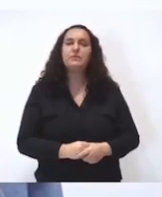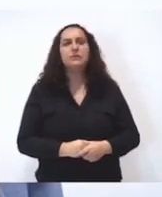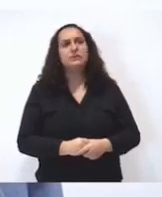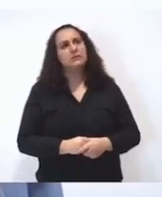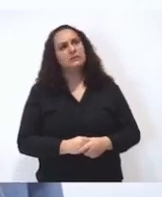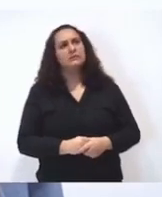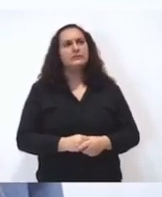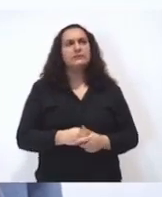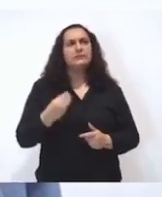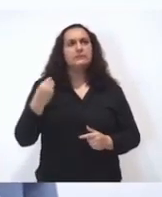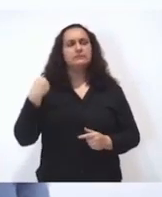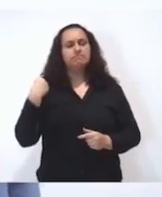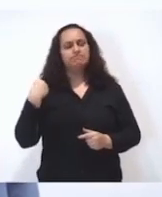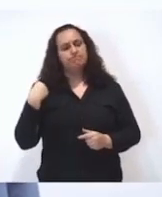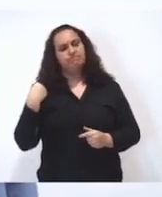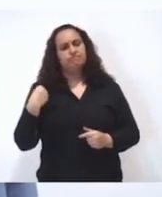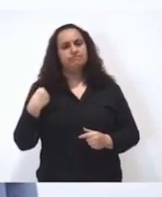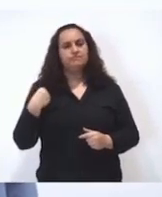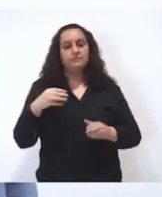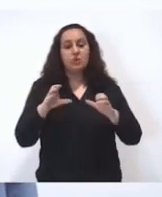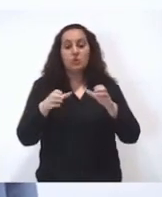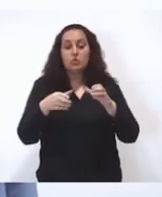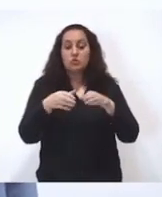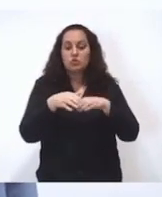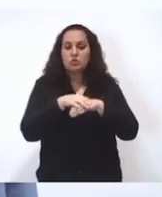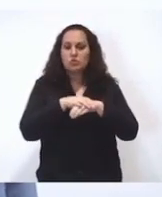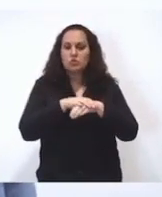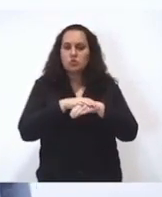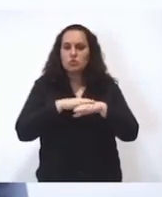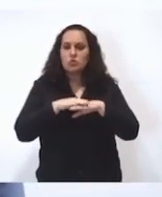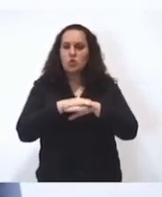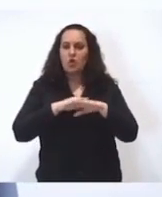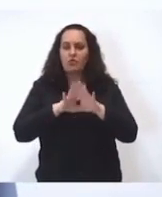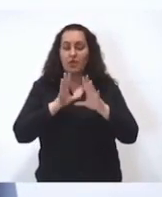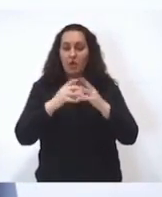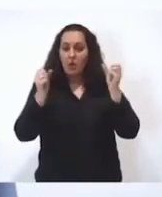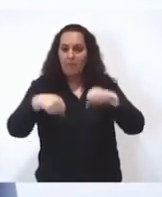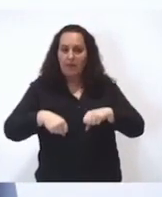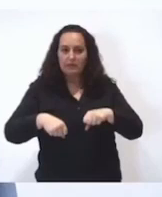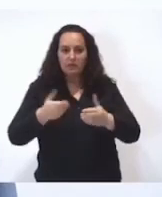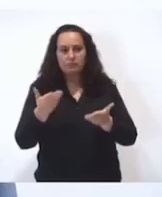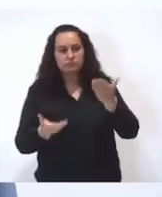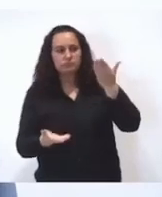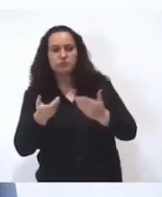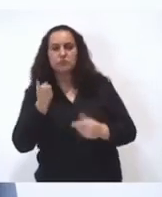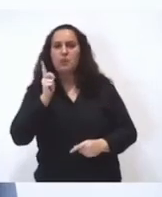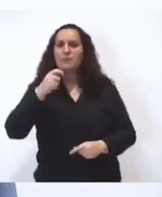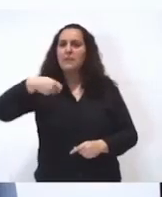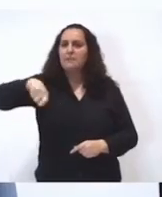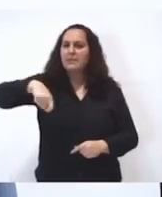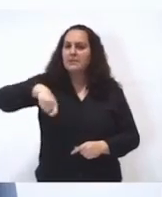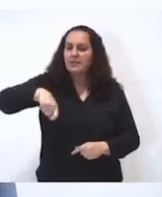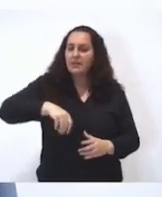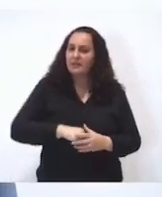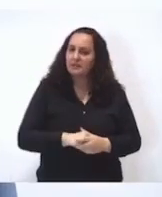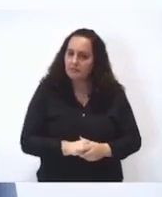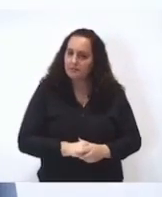que siendo este un gobierno de pacto, el balance lo hiciera solo el presidente. Y llama todavía más la atención